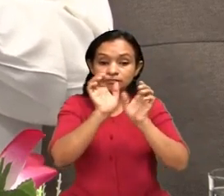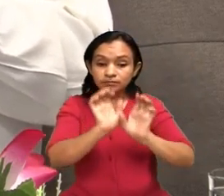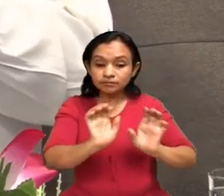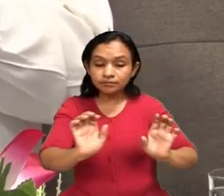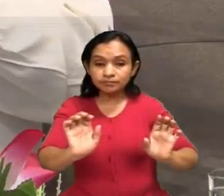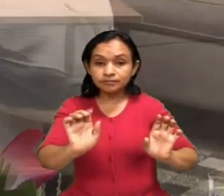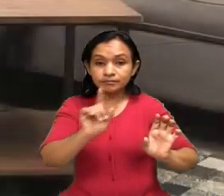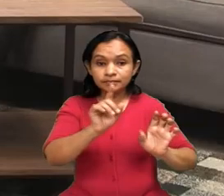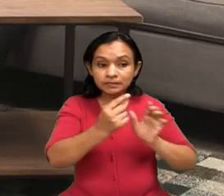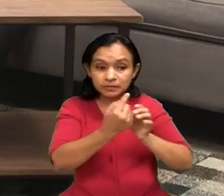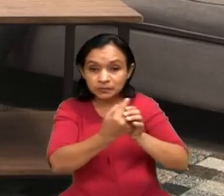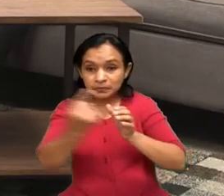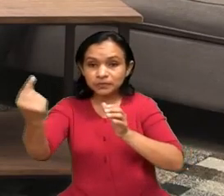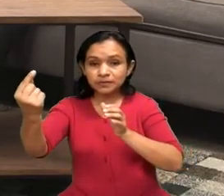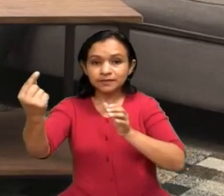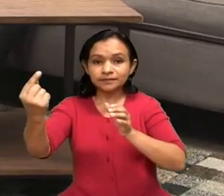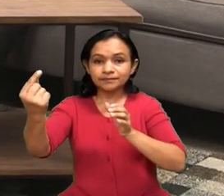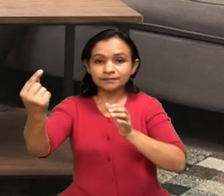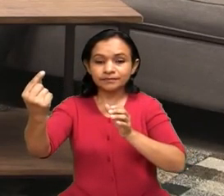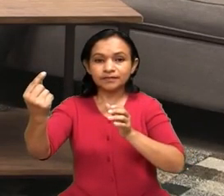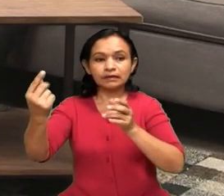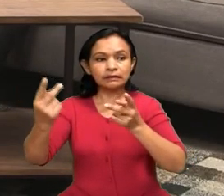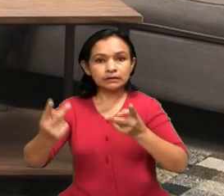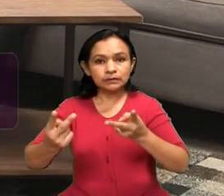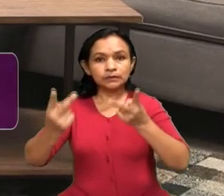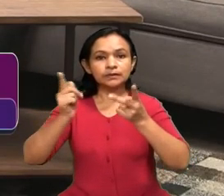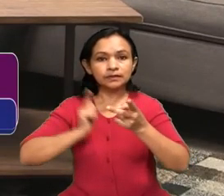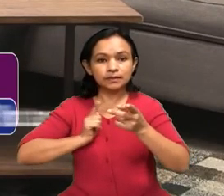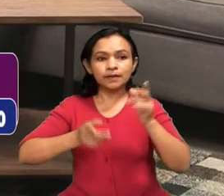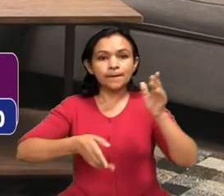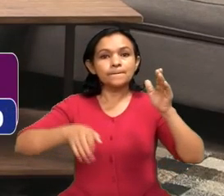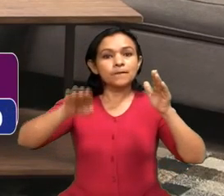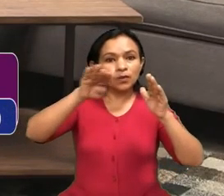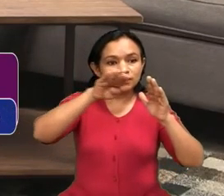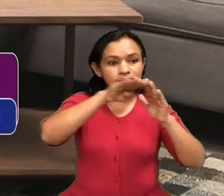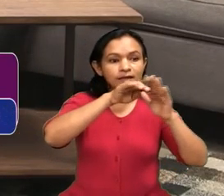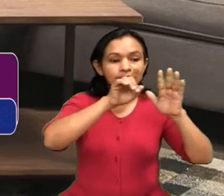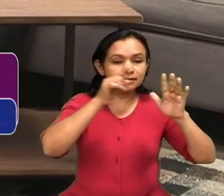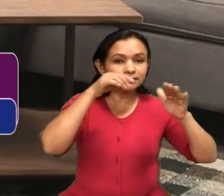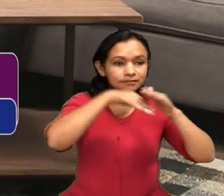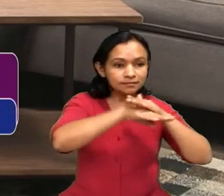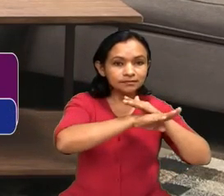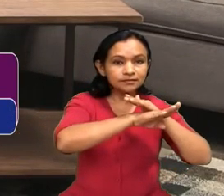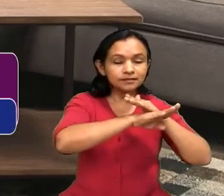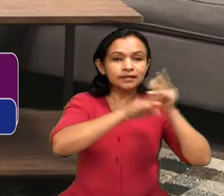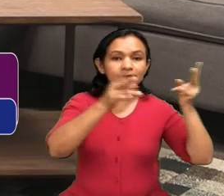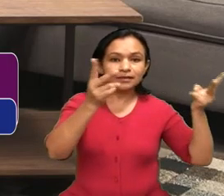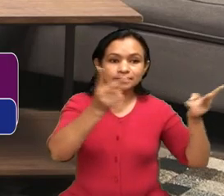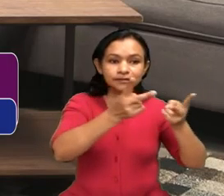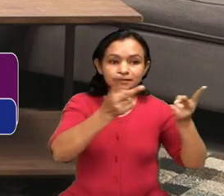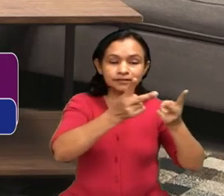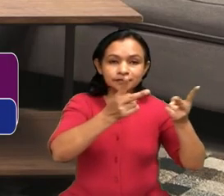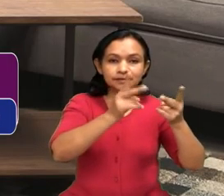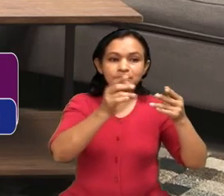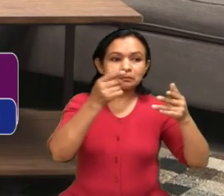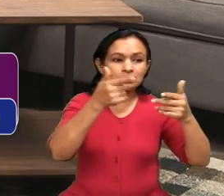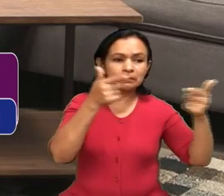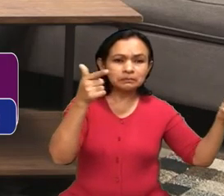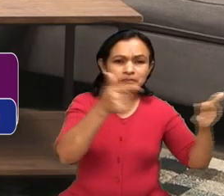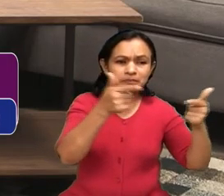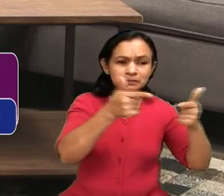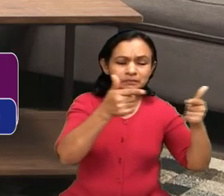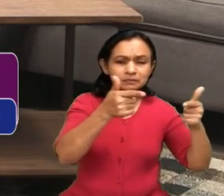huir y quedar vivo, y se va a las montañas, y logra sobrevivir de la masacre que